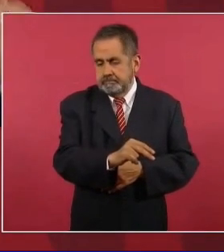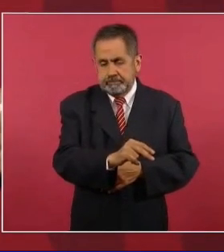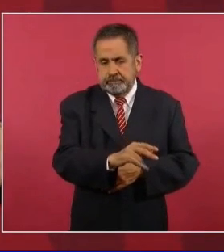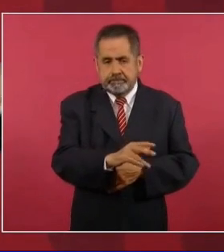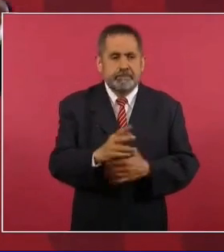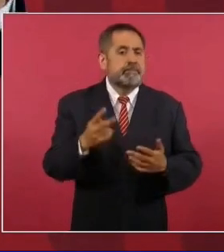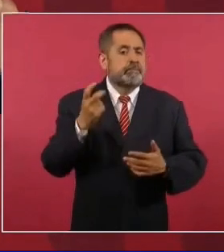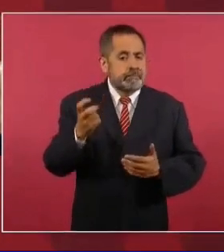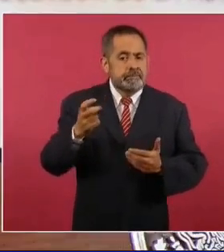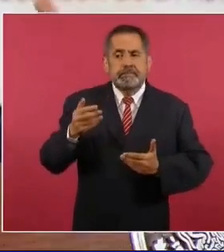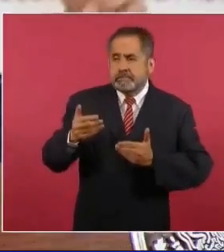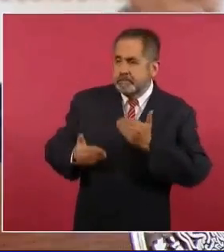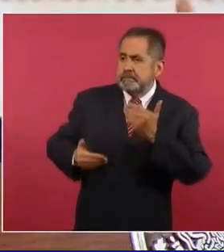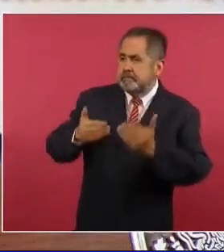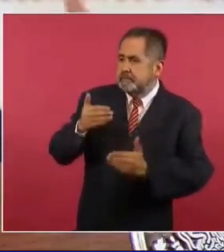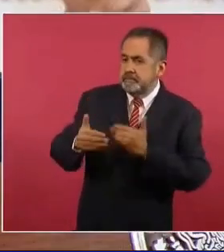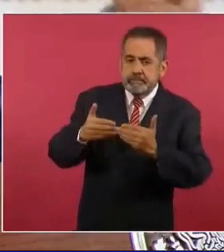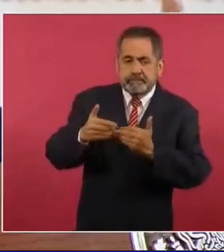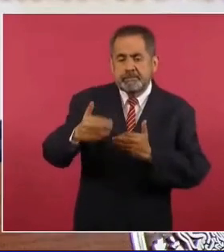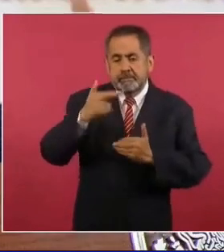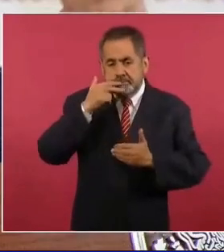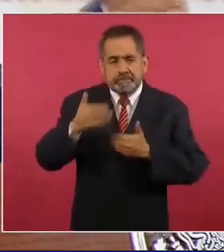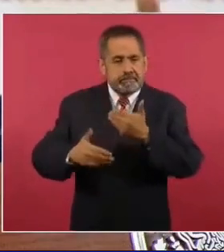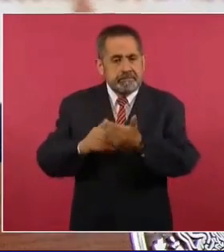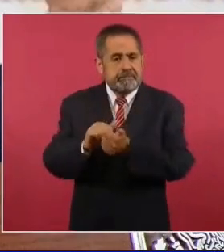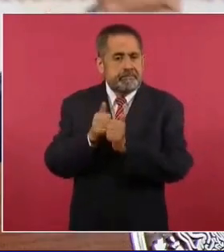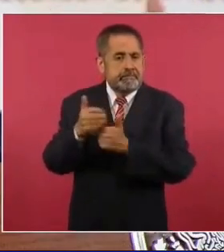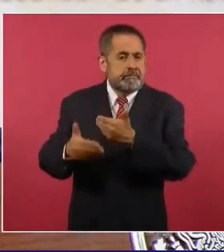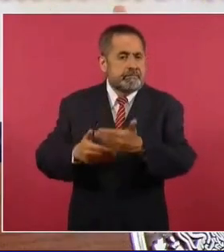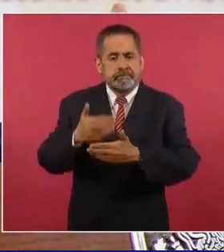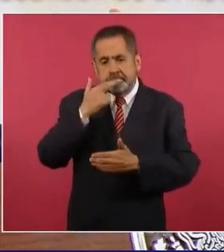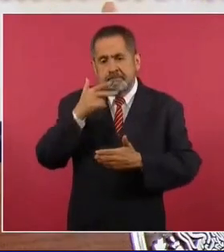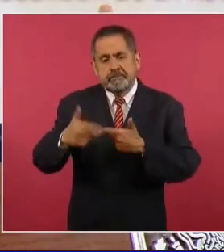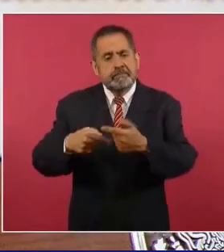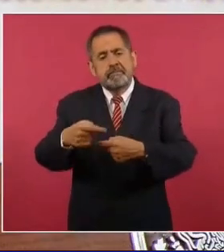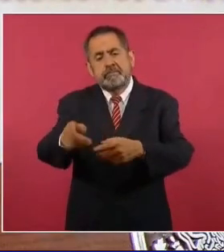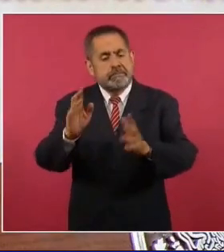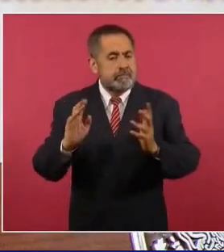Por eso hay que avanzar, avanzar, avanzar, avanzar, avanzar,